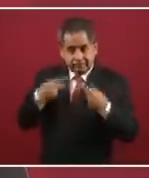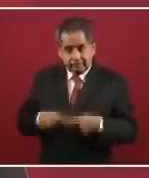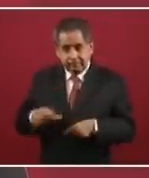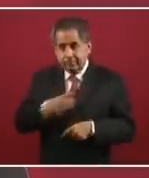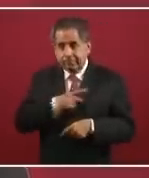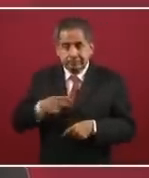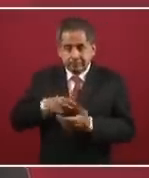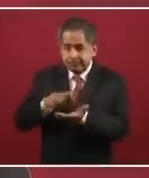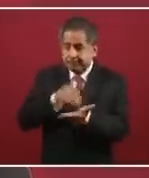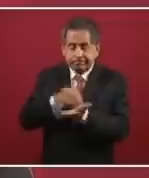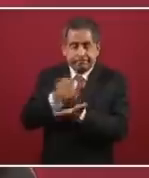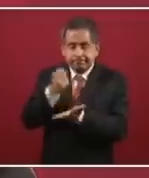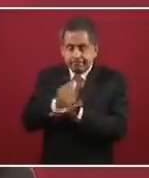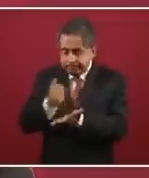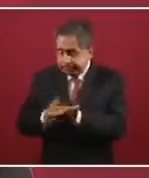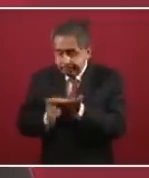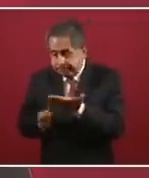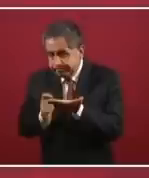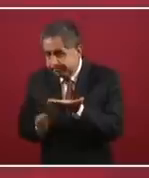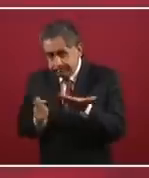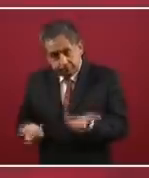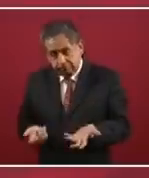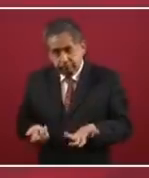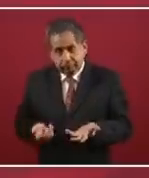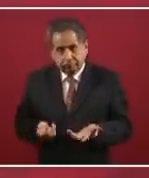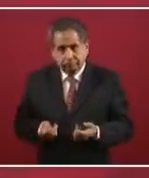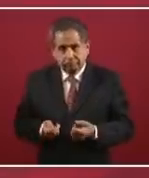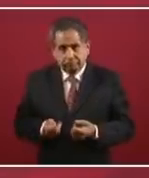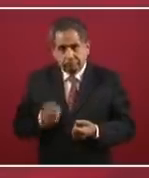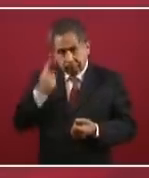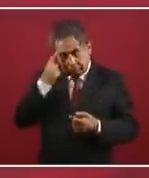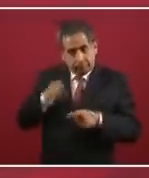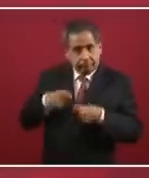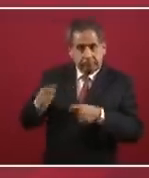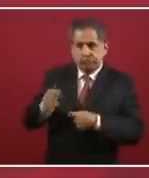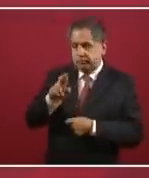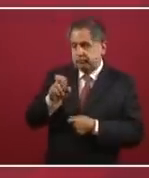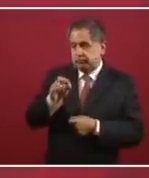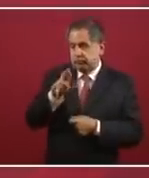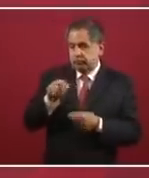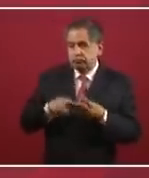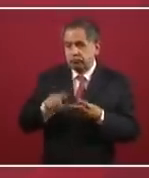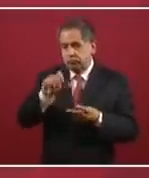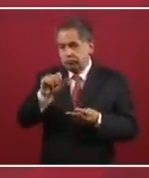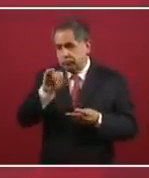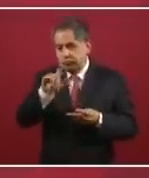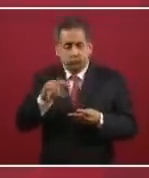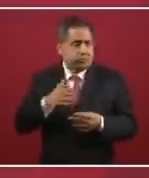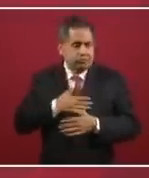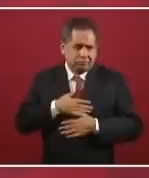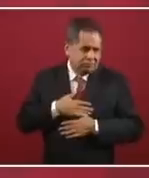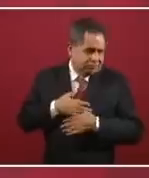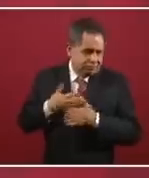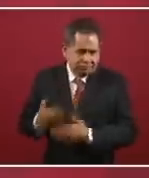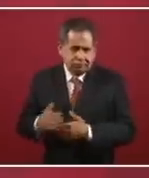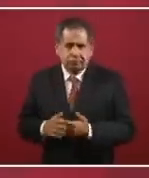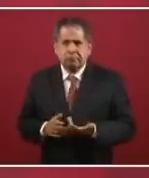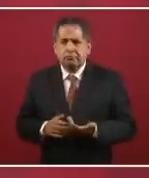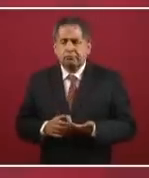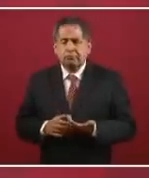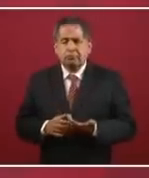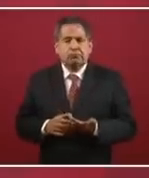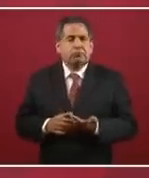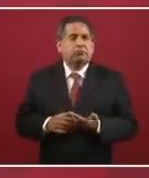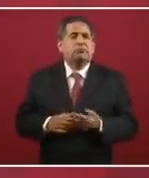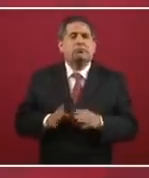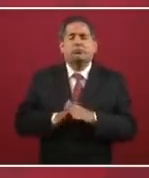tener un estatus legalmente establecido. México da refugio, da asilo, esa es su política tradicional. Es